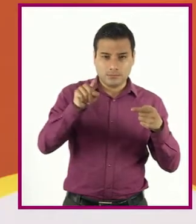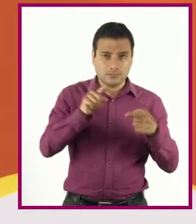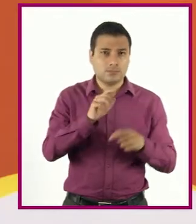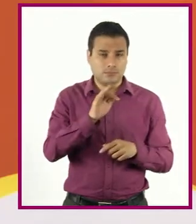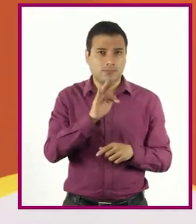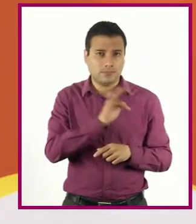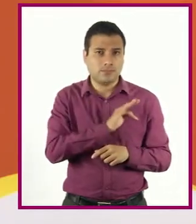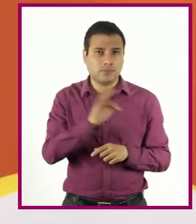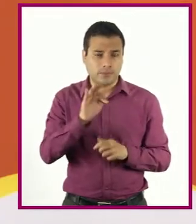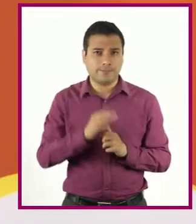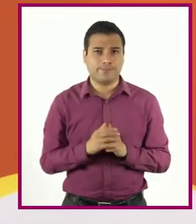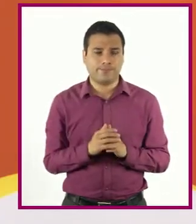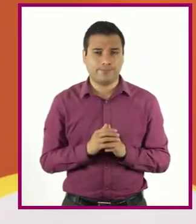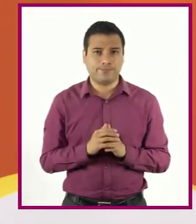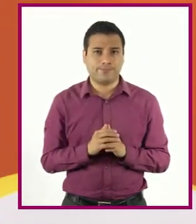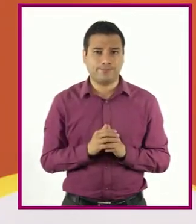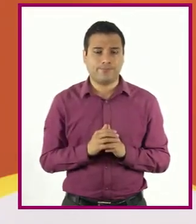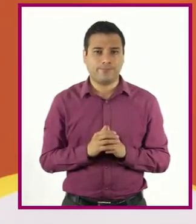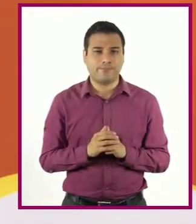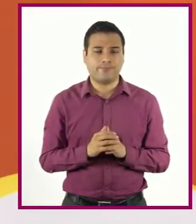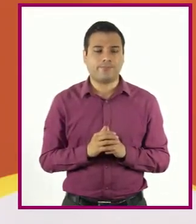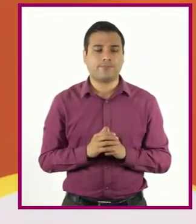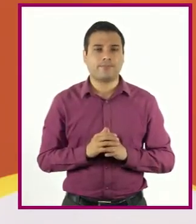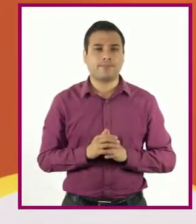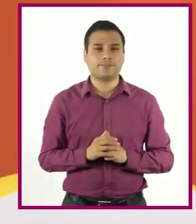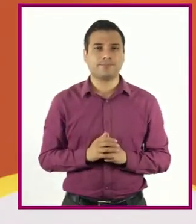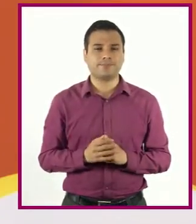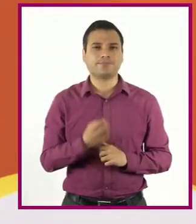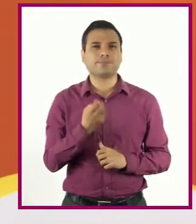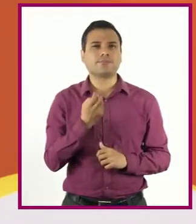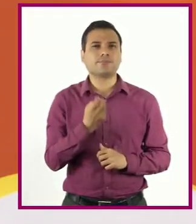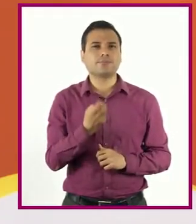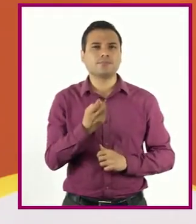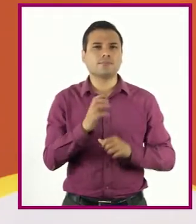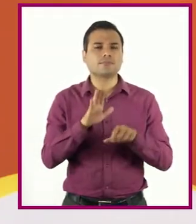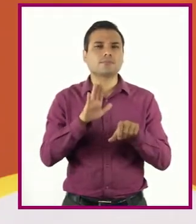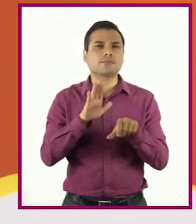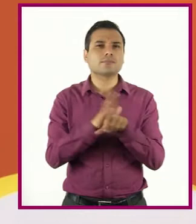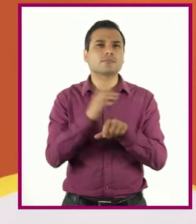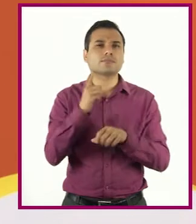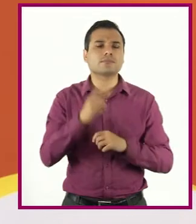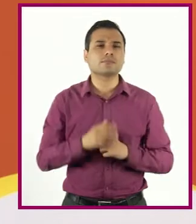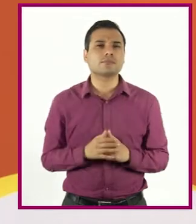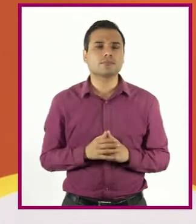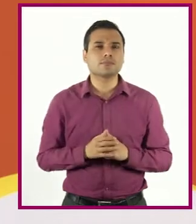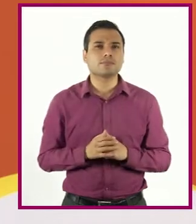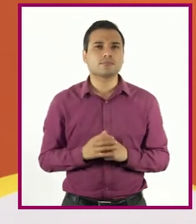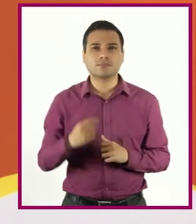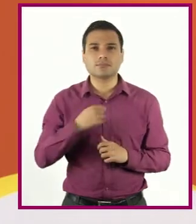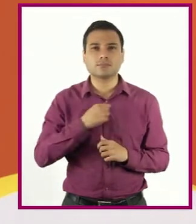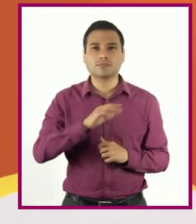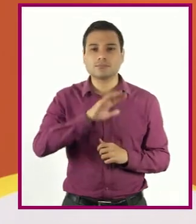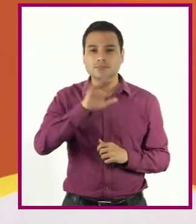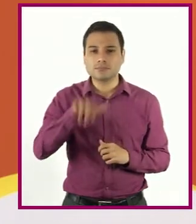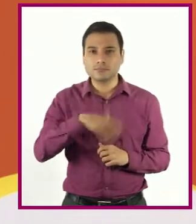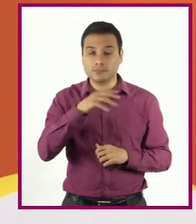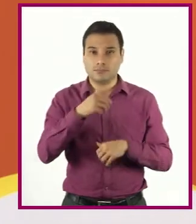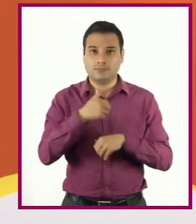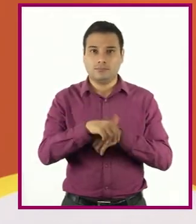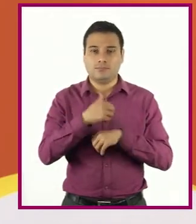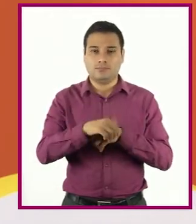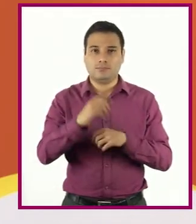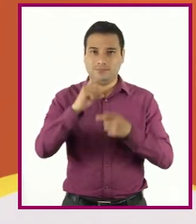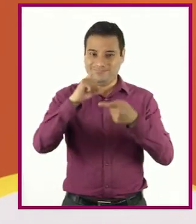contrario. Esto funciona porque se están encontrando los numeradores de fracciones equivalentes